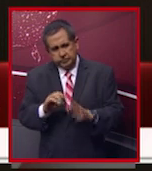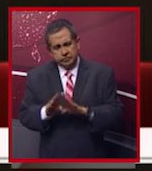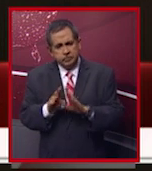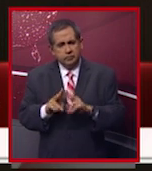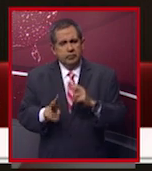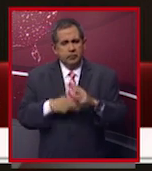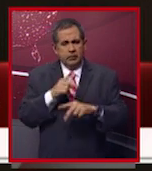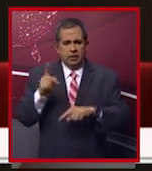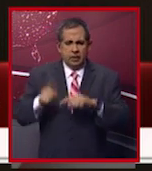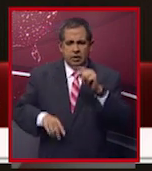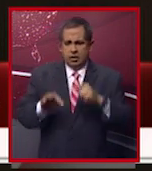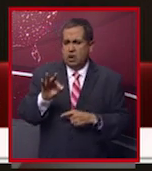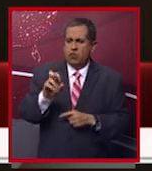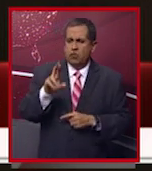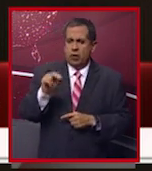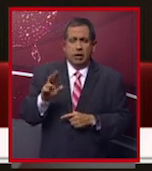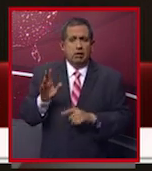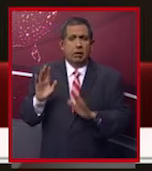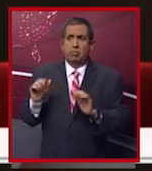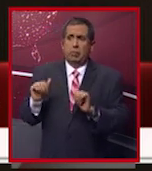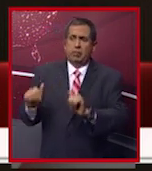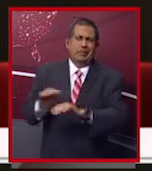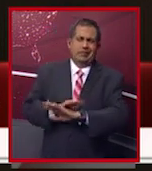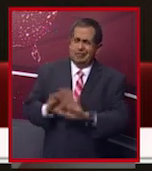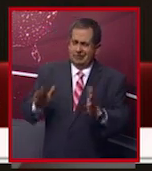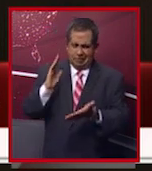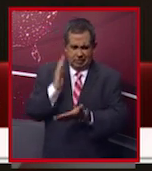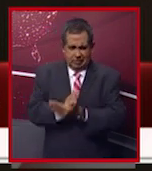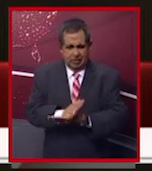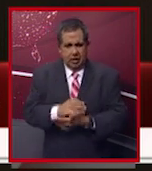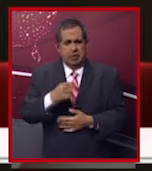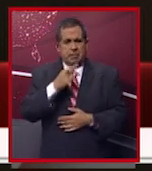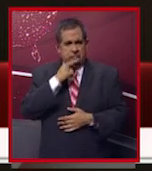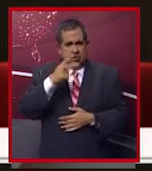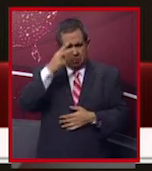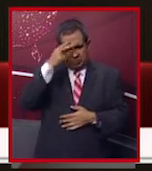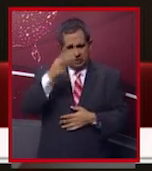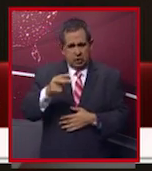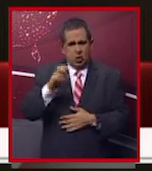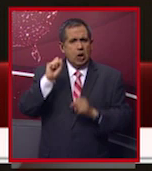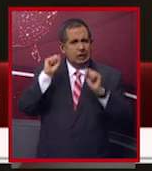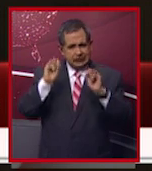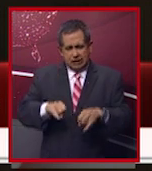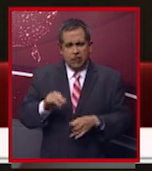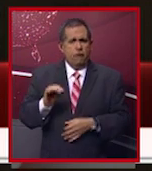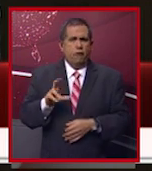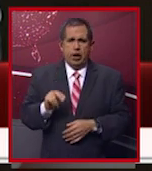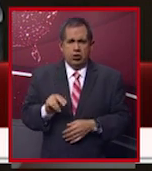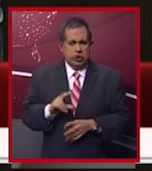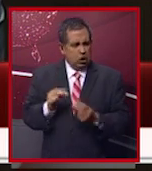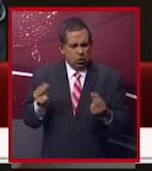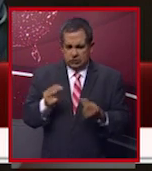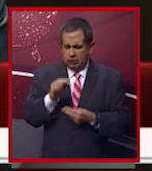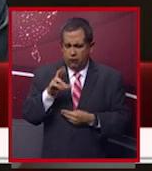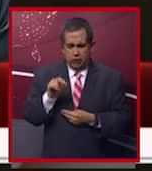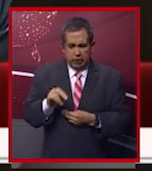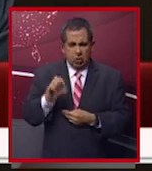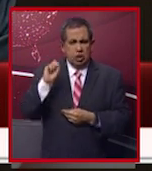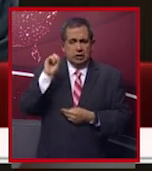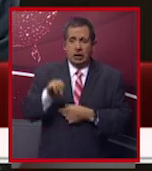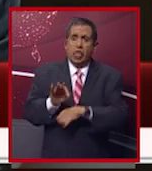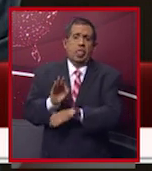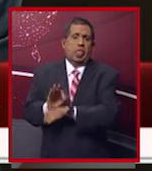de quitar estos privilegios y dejar a un México sin fuero, a un México